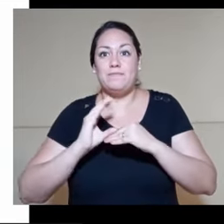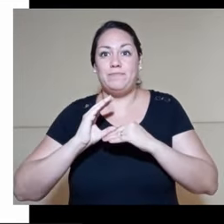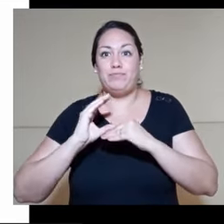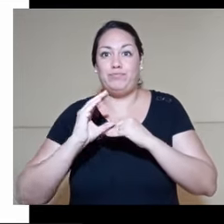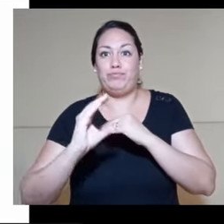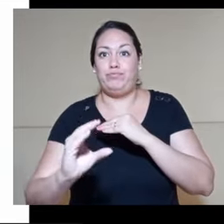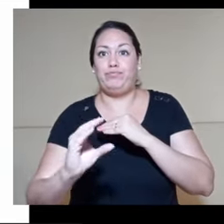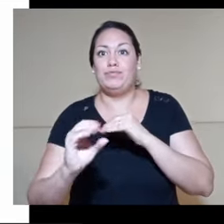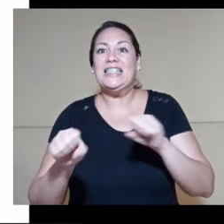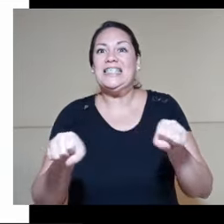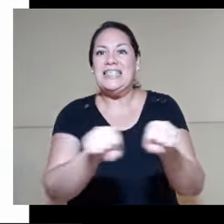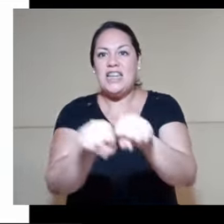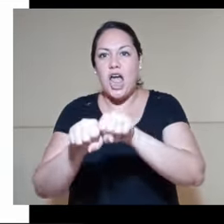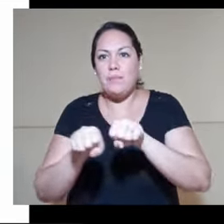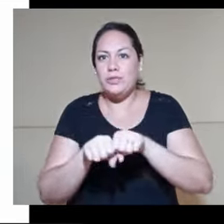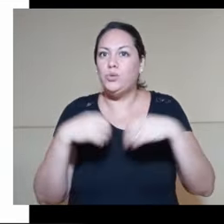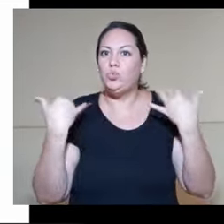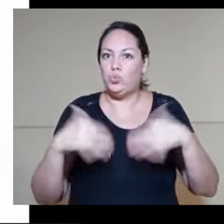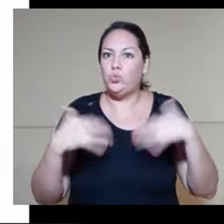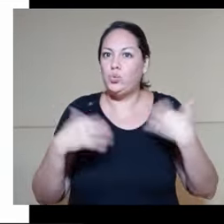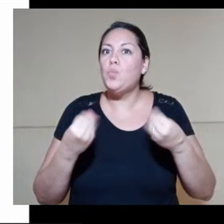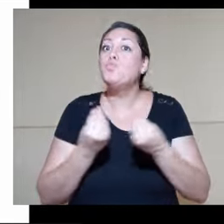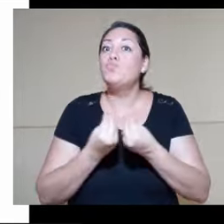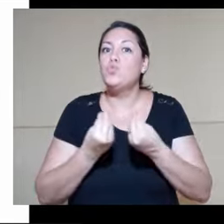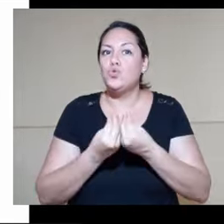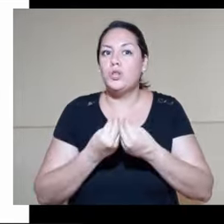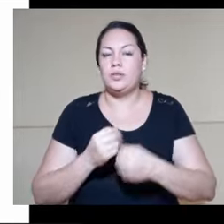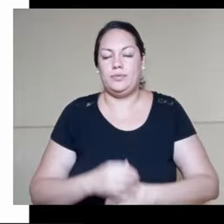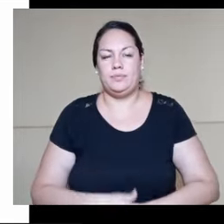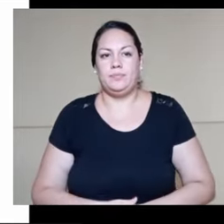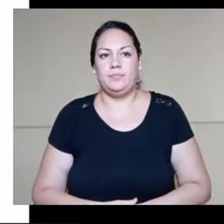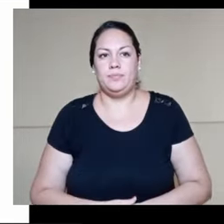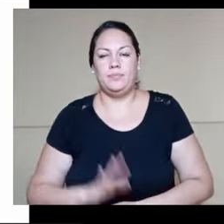con una población de sinapsis muy grande.